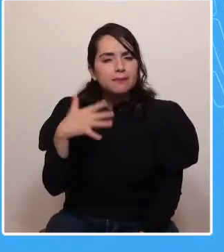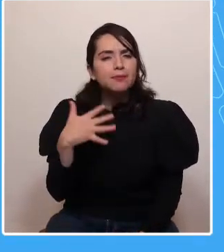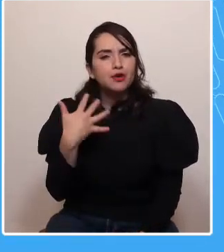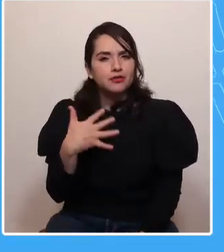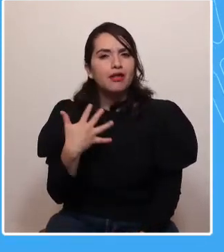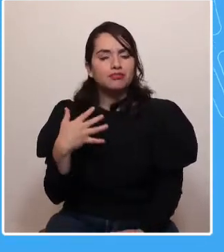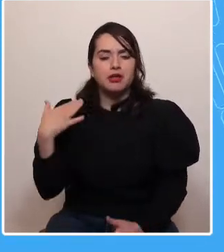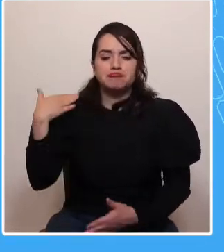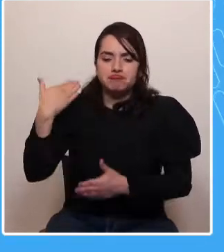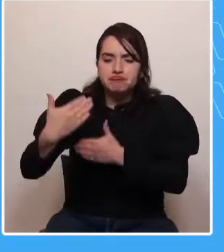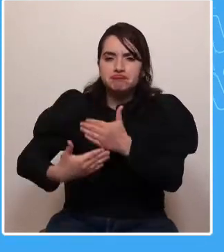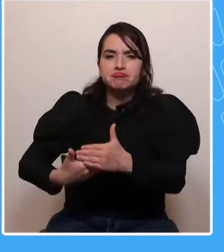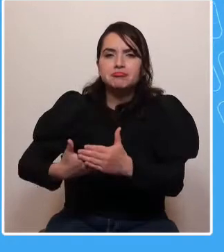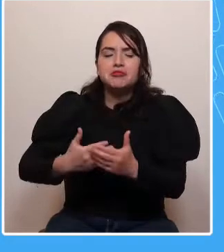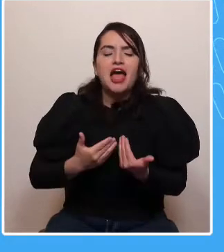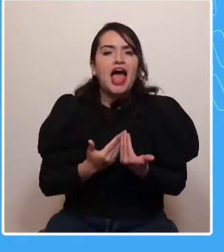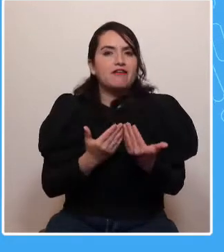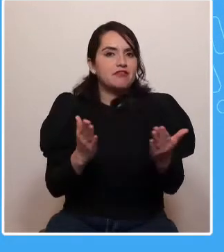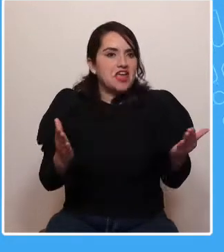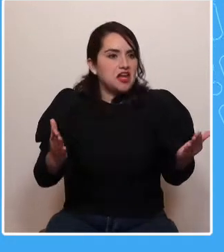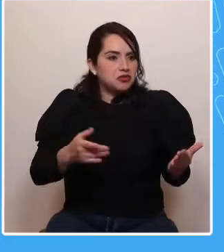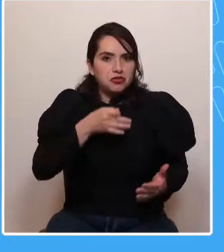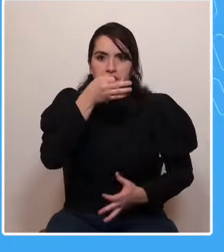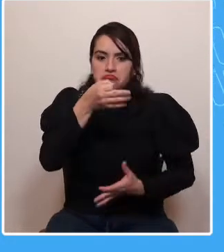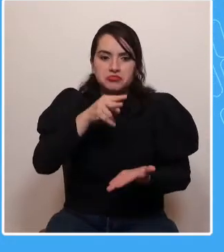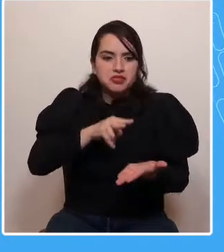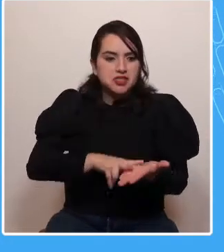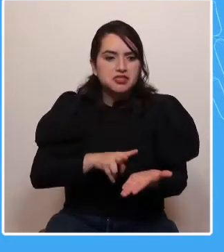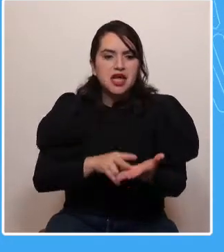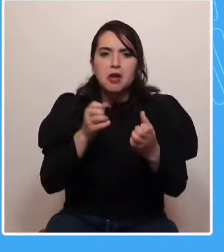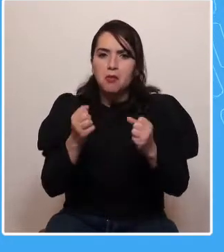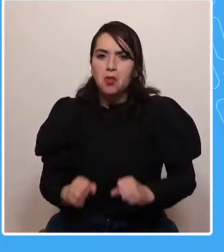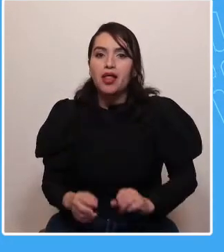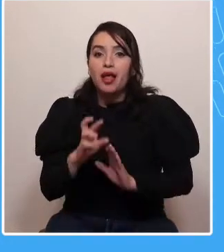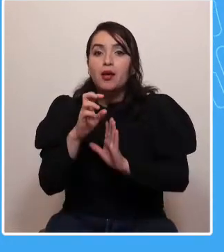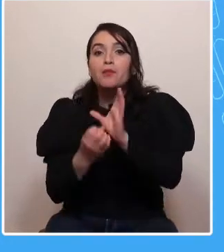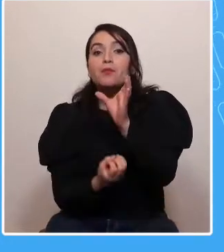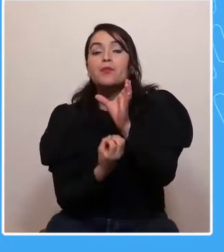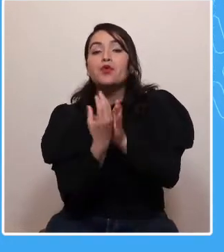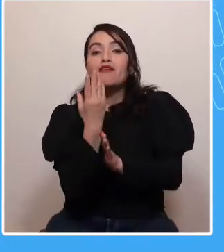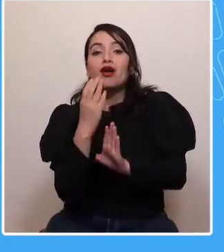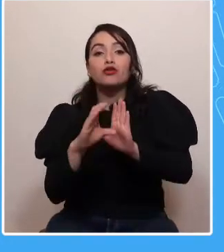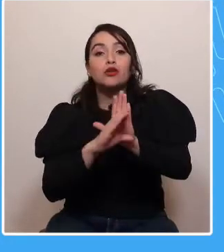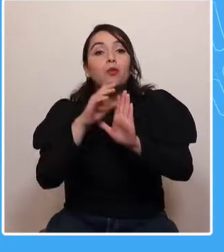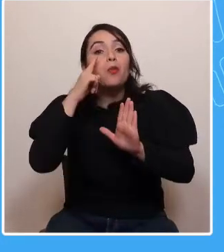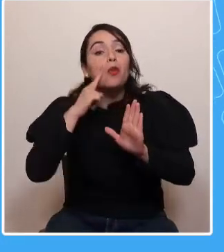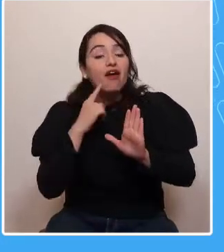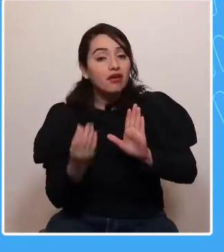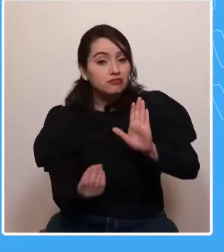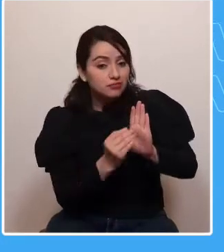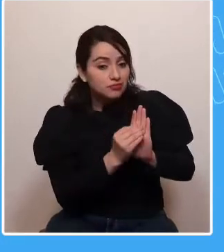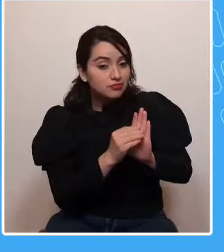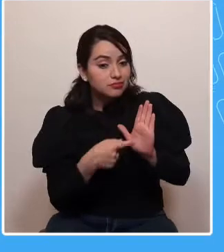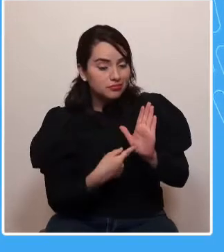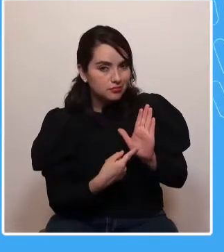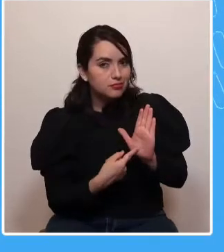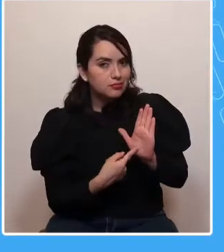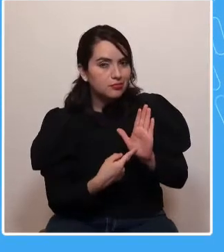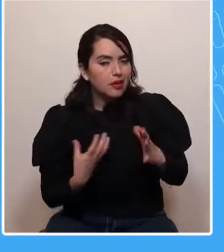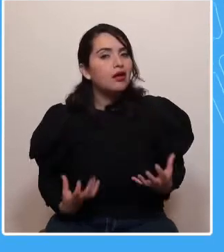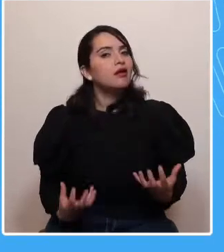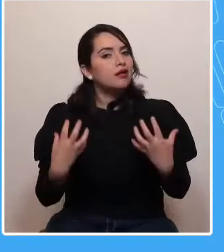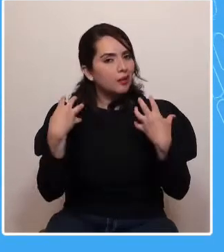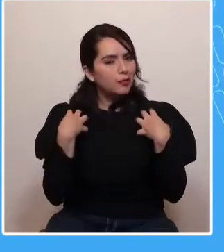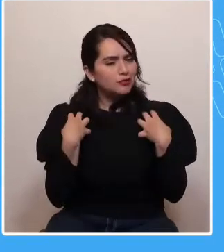abierto y sincero que podemos realizar al proyecto de una nueva Constitución, que por un lado se hace cargo de